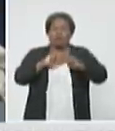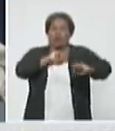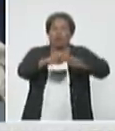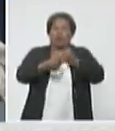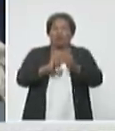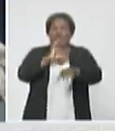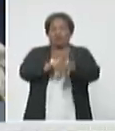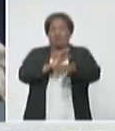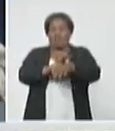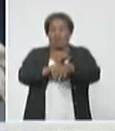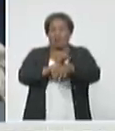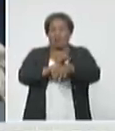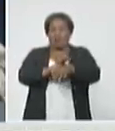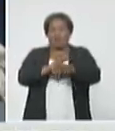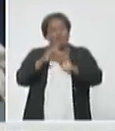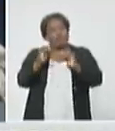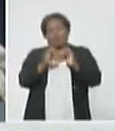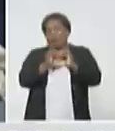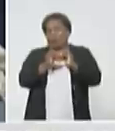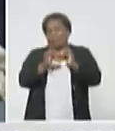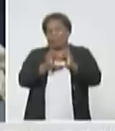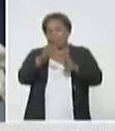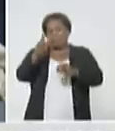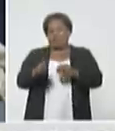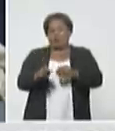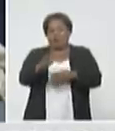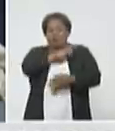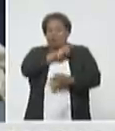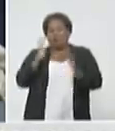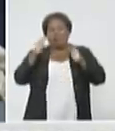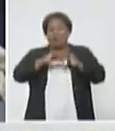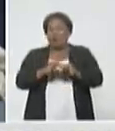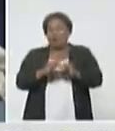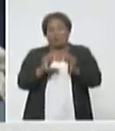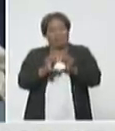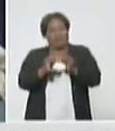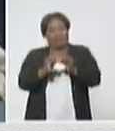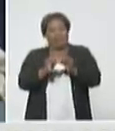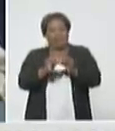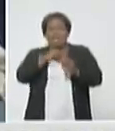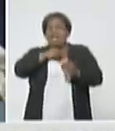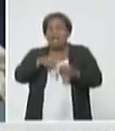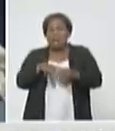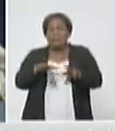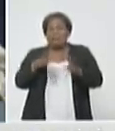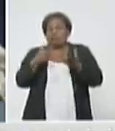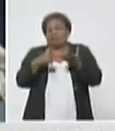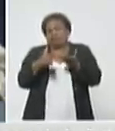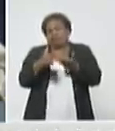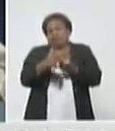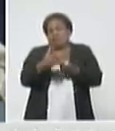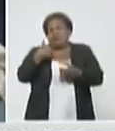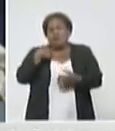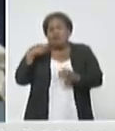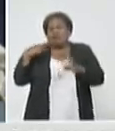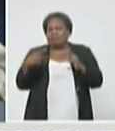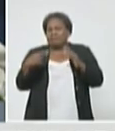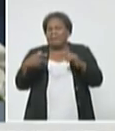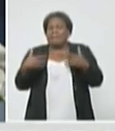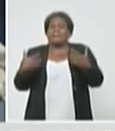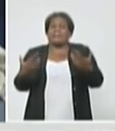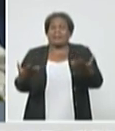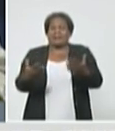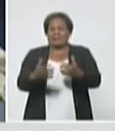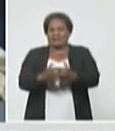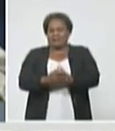merece que tengamos personas irresponsables. Y ejemplos existen, yo no tengo que volverlos a repetir. Ejemplos,